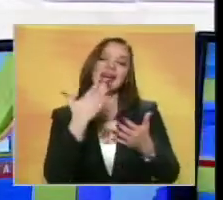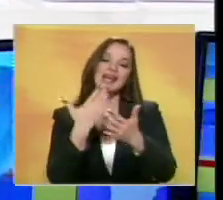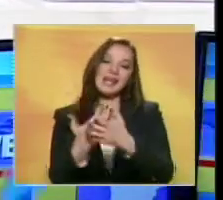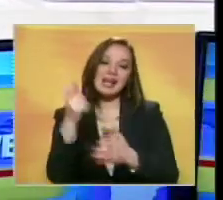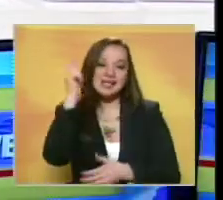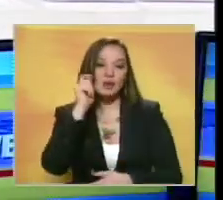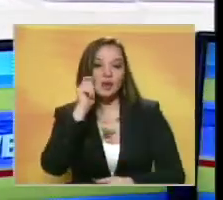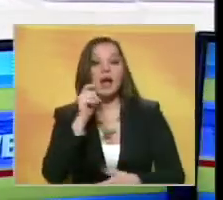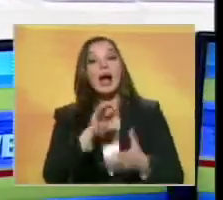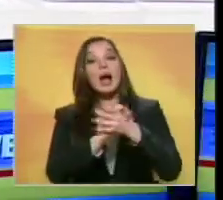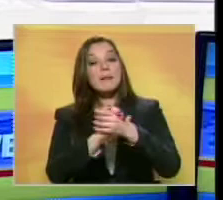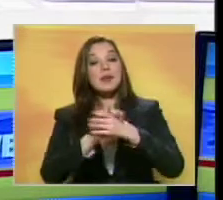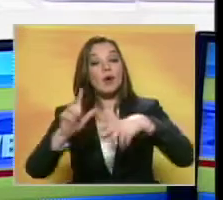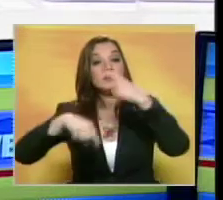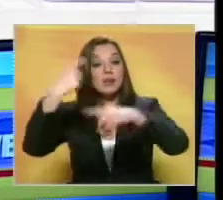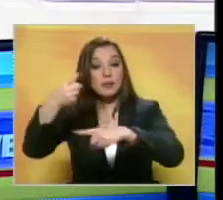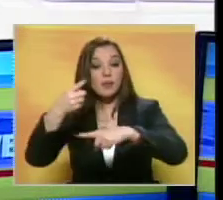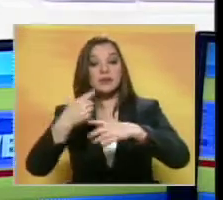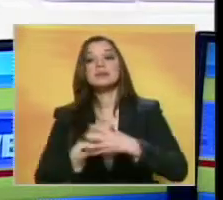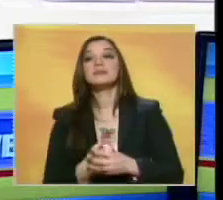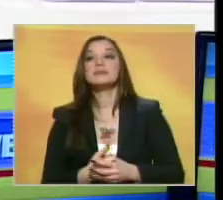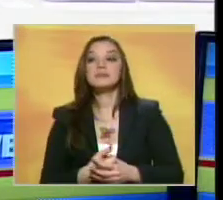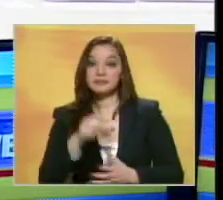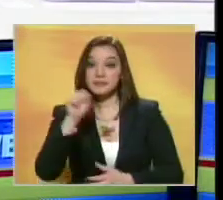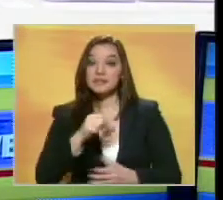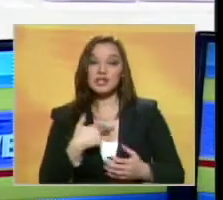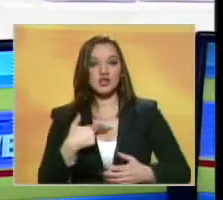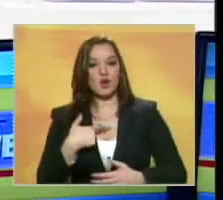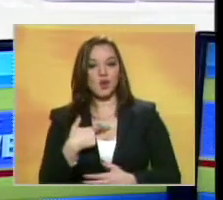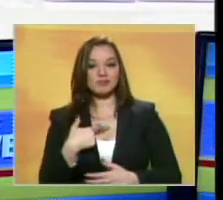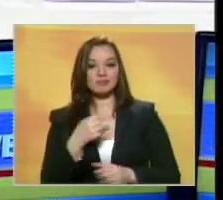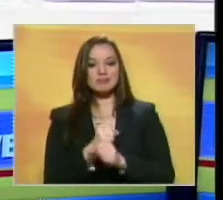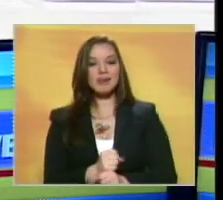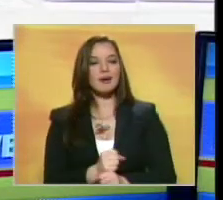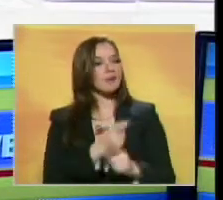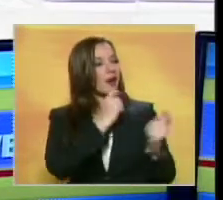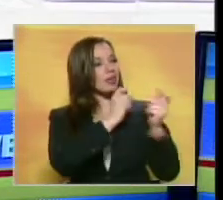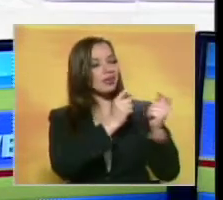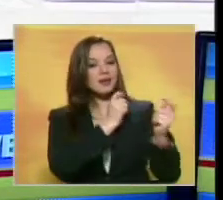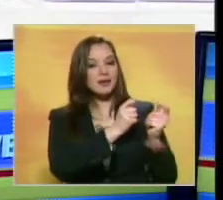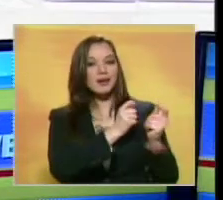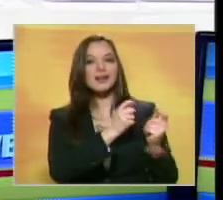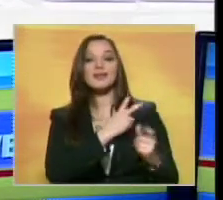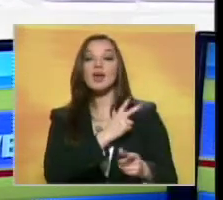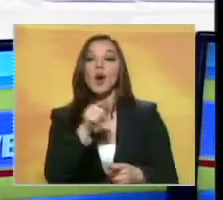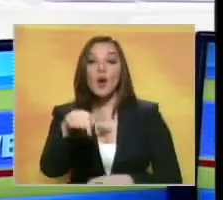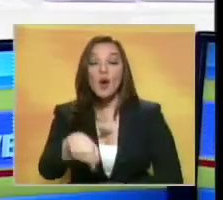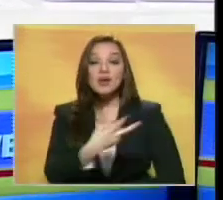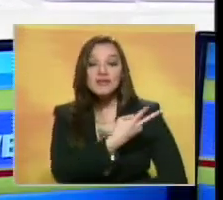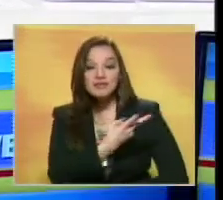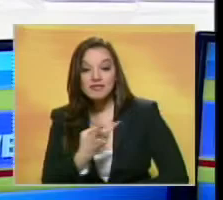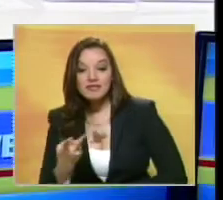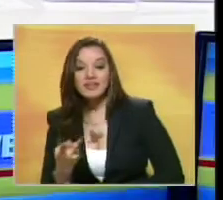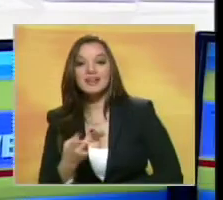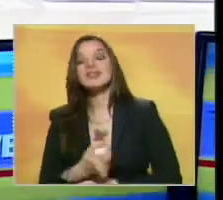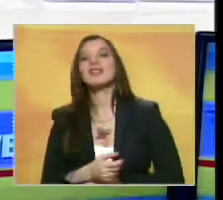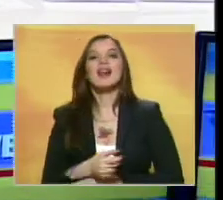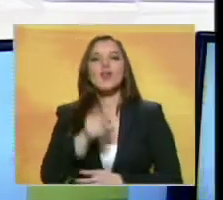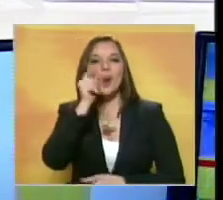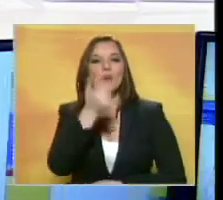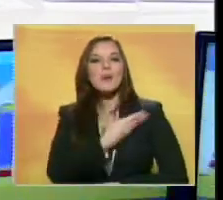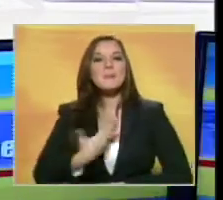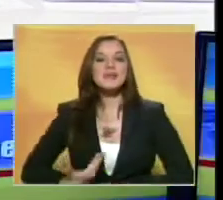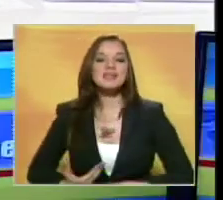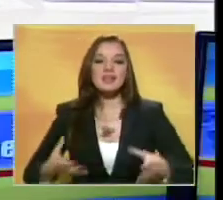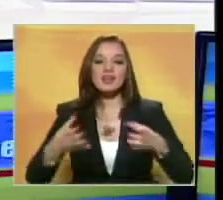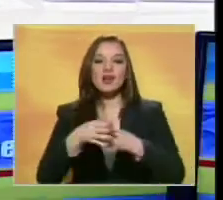gracias, Tony. Amigos, en la próxima parte. Sí, los estaré esperando en entrevista a Venevisión. Hoy nuestro invitado es Eduardo Fernández,